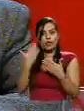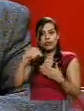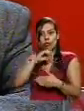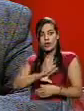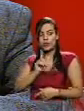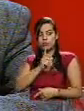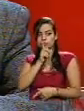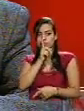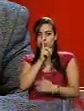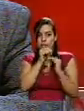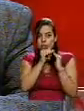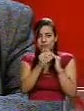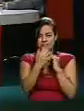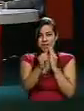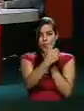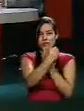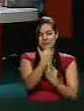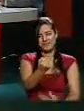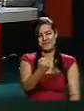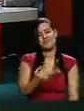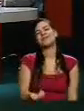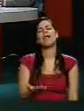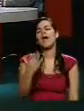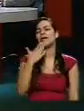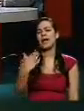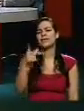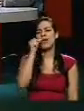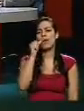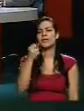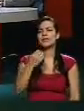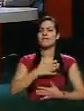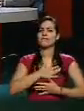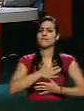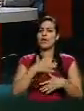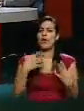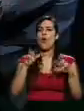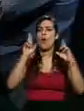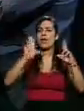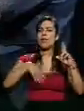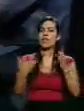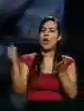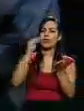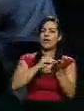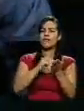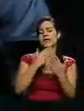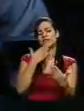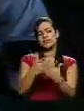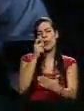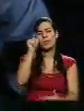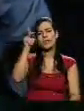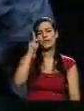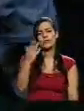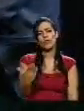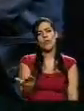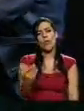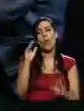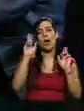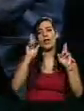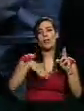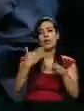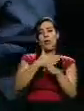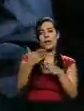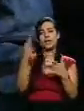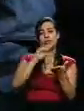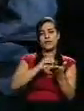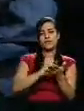eso. Muchísimas gracias, profesor. Encantado de tenerlo aquí. Esperamos volver gracias, a que comparta con nosotros aquí en el Pueblo